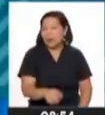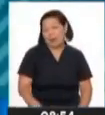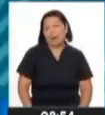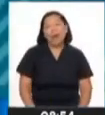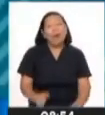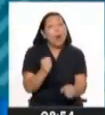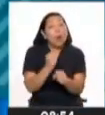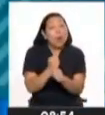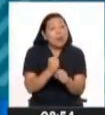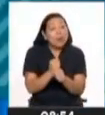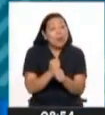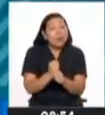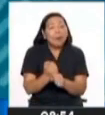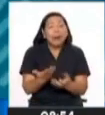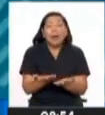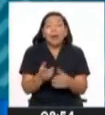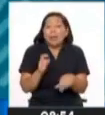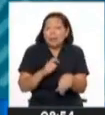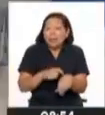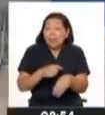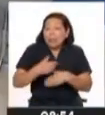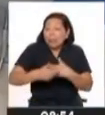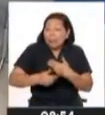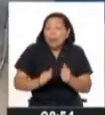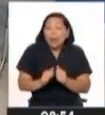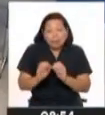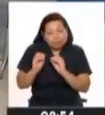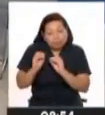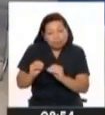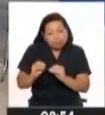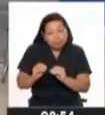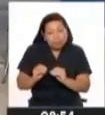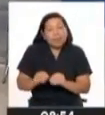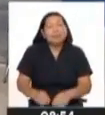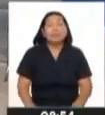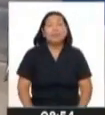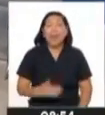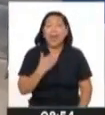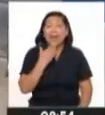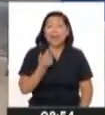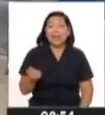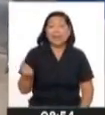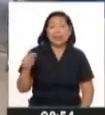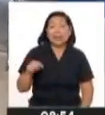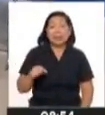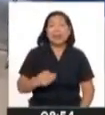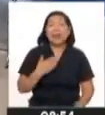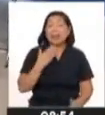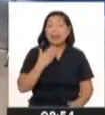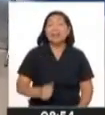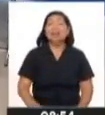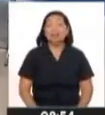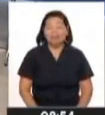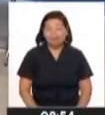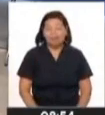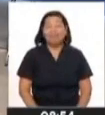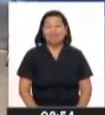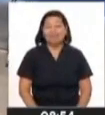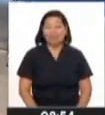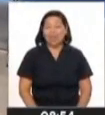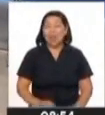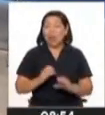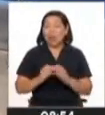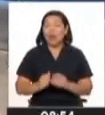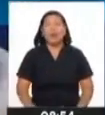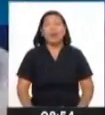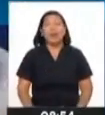hacer progresivamente en el tiempo, ¿no? Pero hay que empezarlo de alguna u otra manera. Muchísimas gracias por haber estado con nosotros. Muy amable. Sí, Jorge, buenos días. Gracias. Hemos conversado